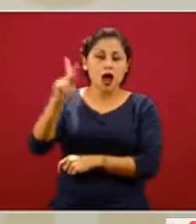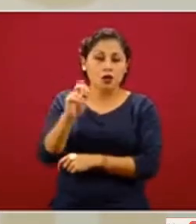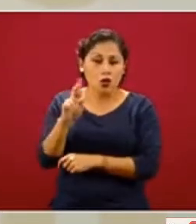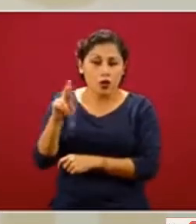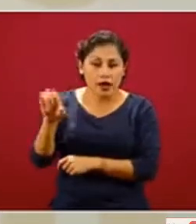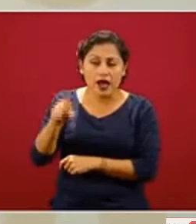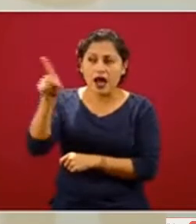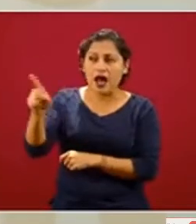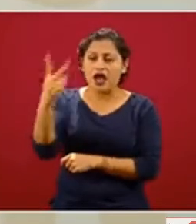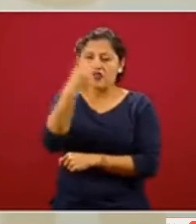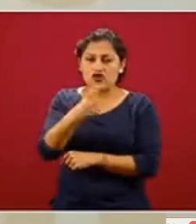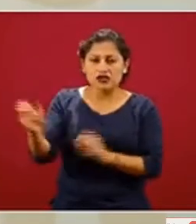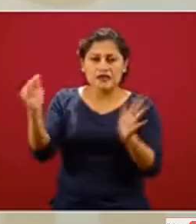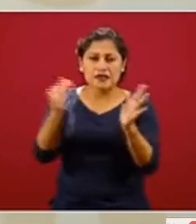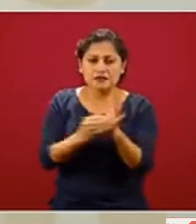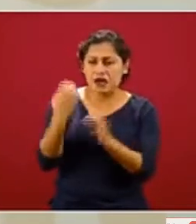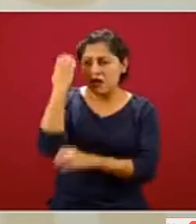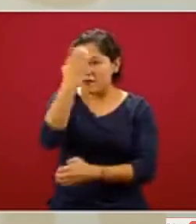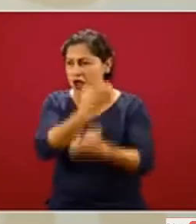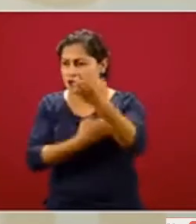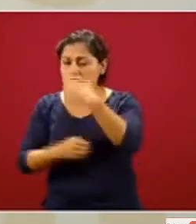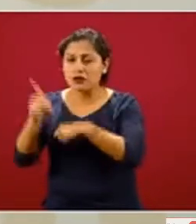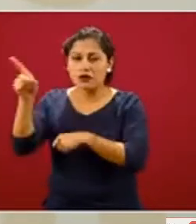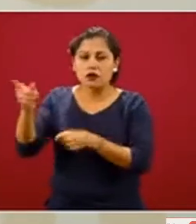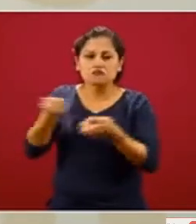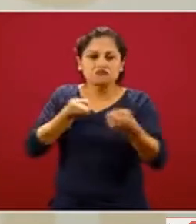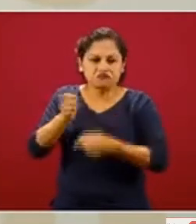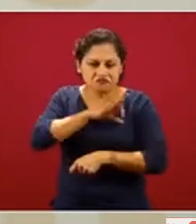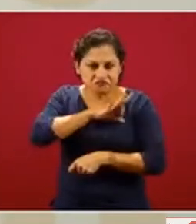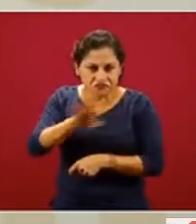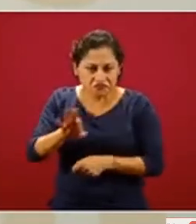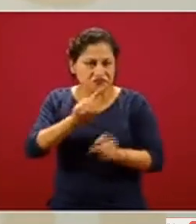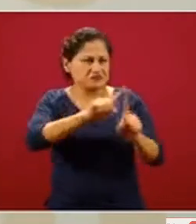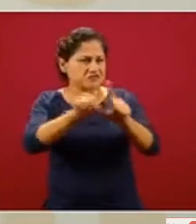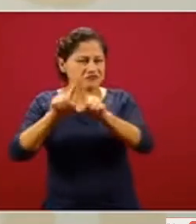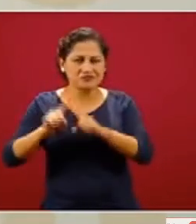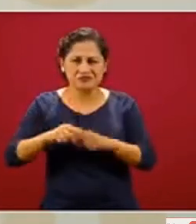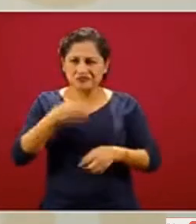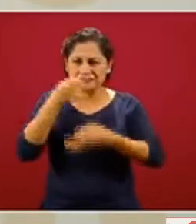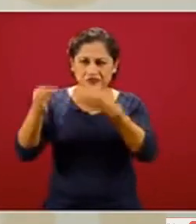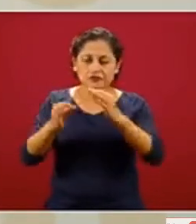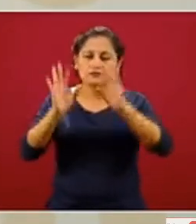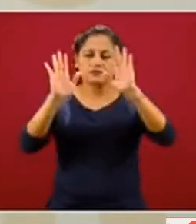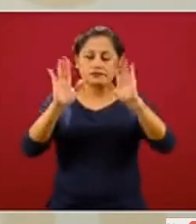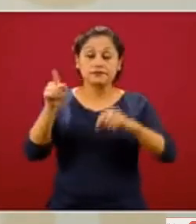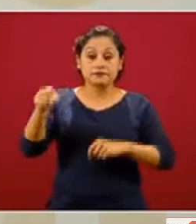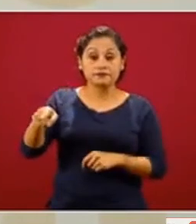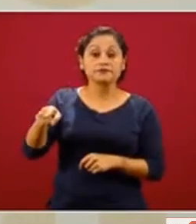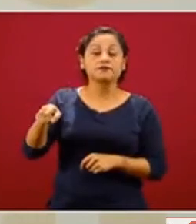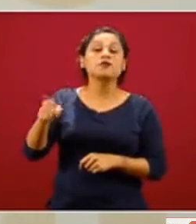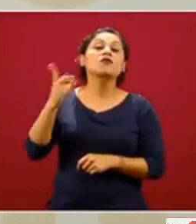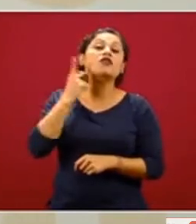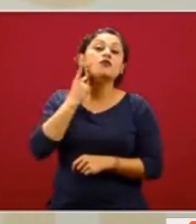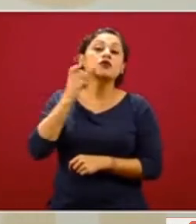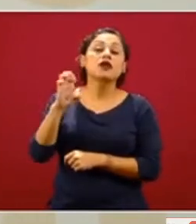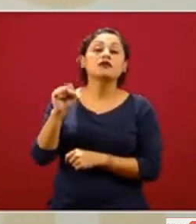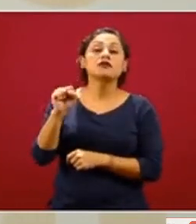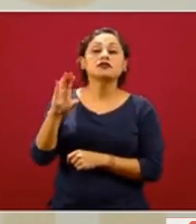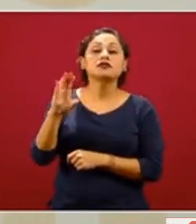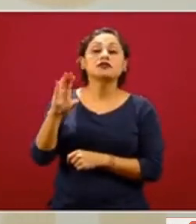eso controló, y salió un ejemplo muy interesante. Uno de los legisladores, el diputado